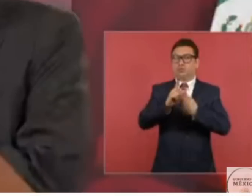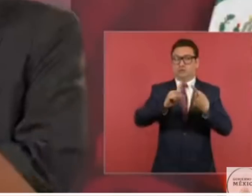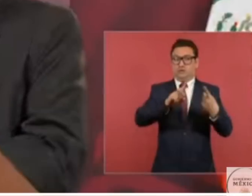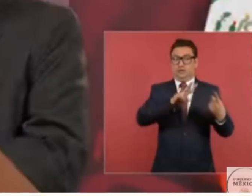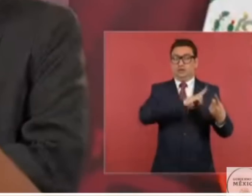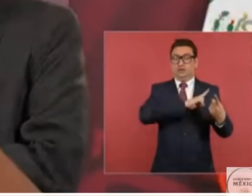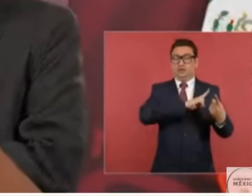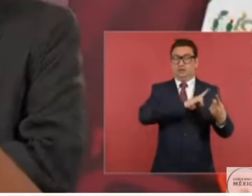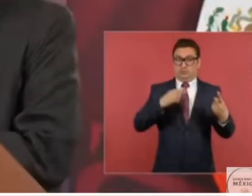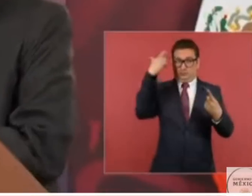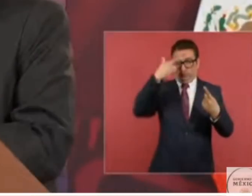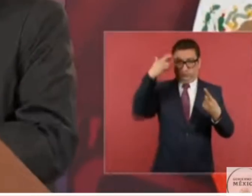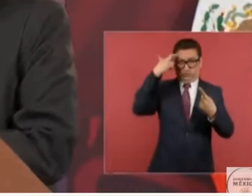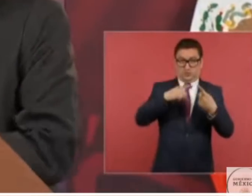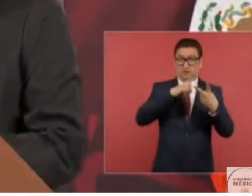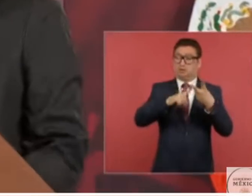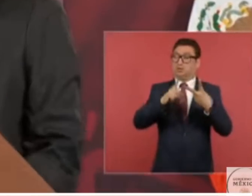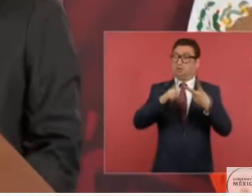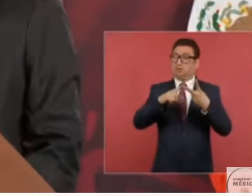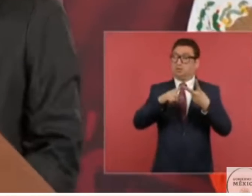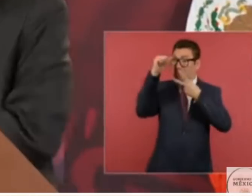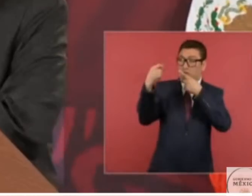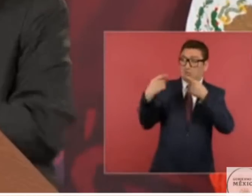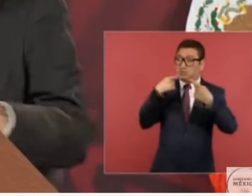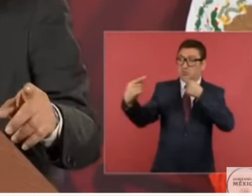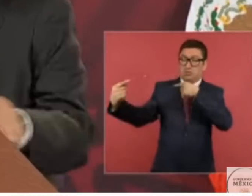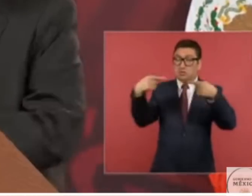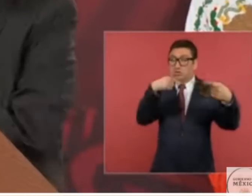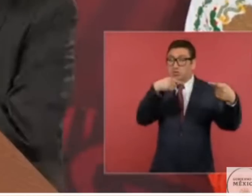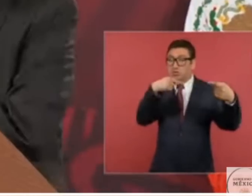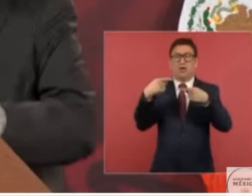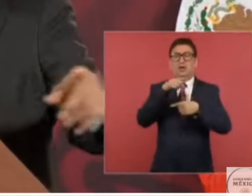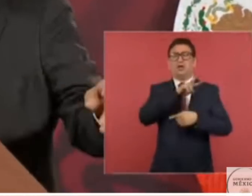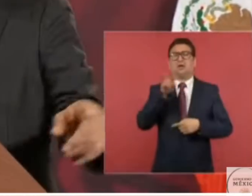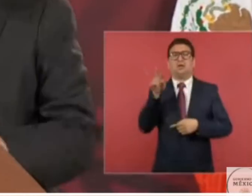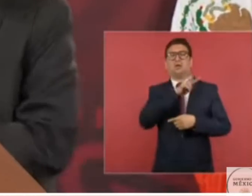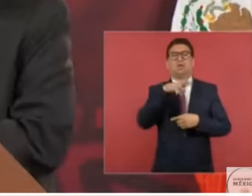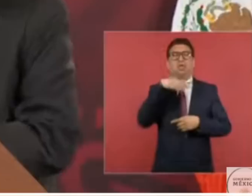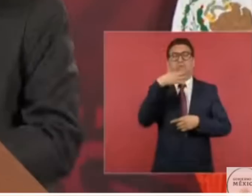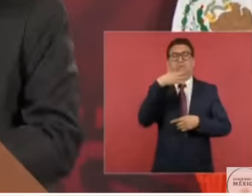y el arzobispo, que se acusaban unos y otros de corrupción.